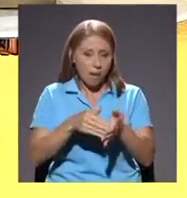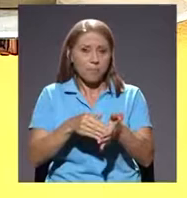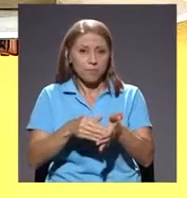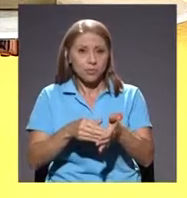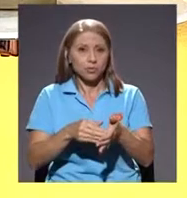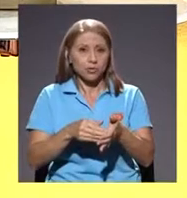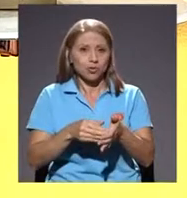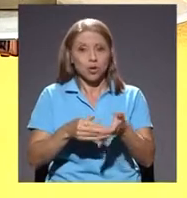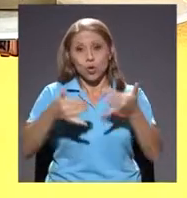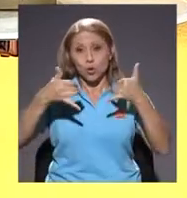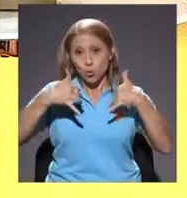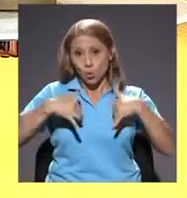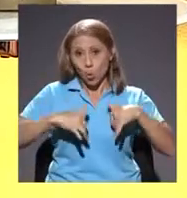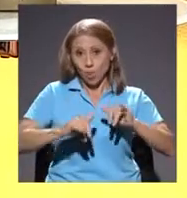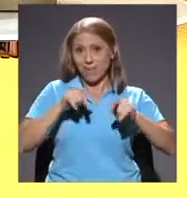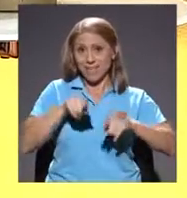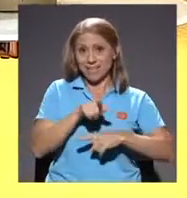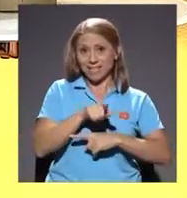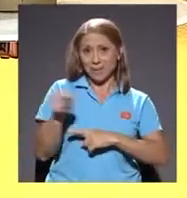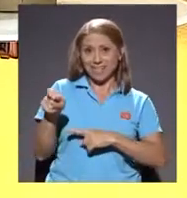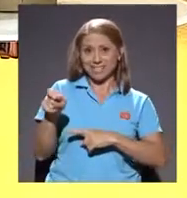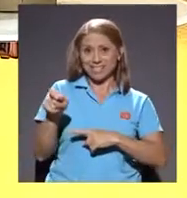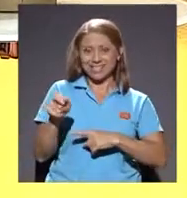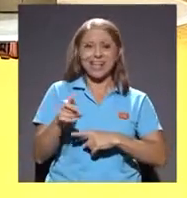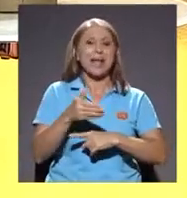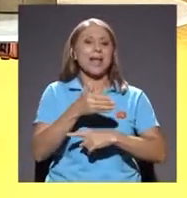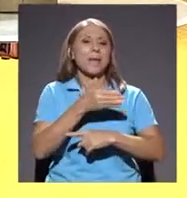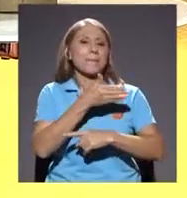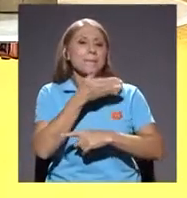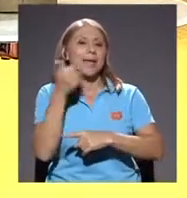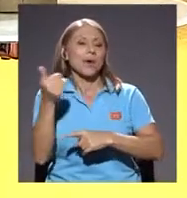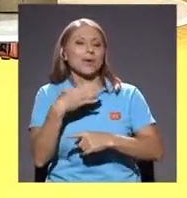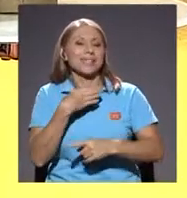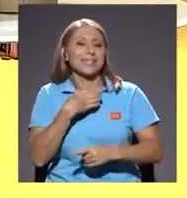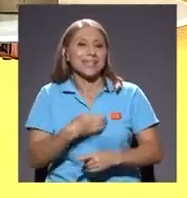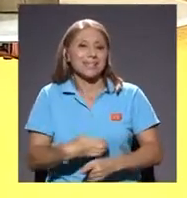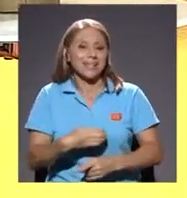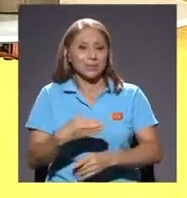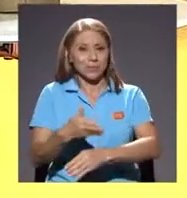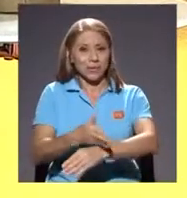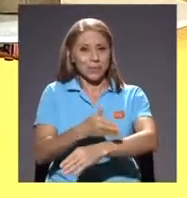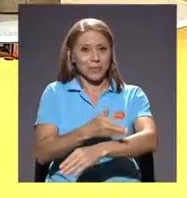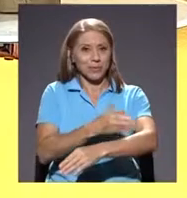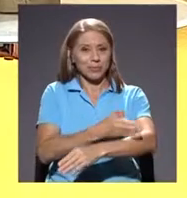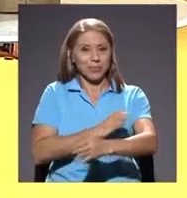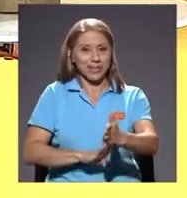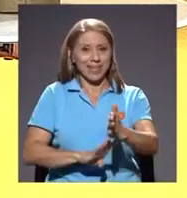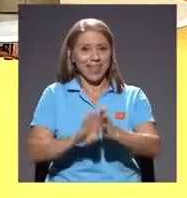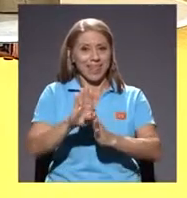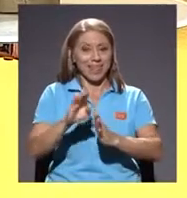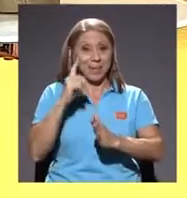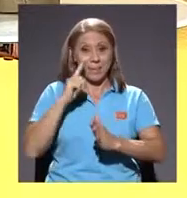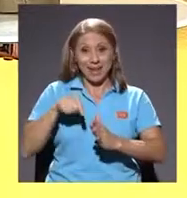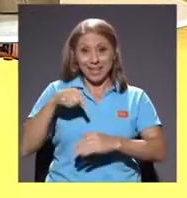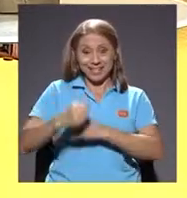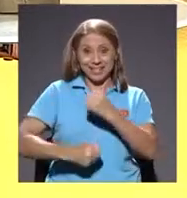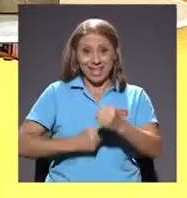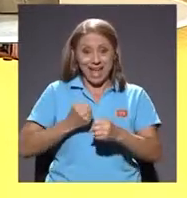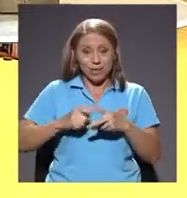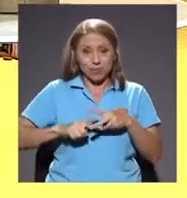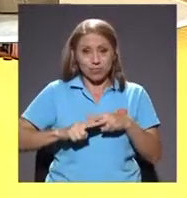todavía en este mes los mejores deseos de prosperidad y para el año que apenas va